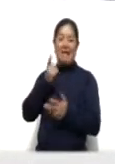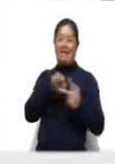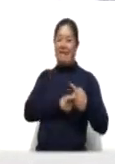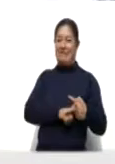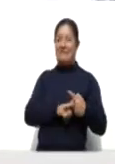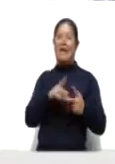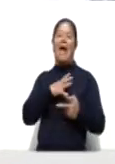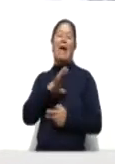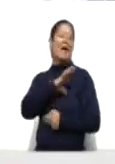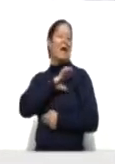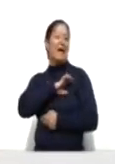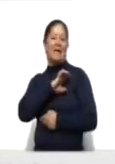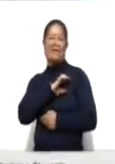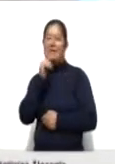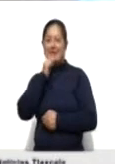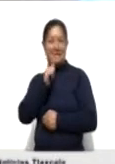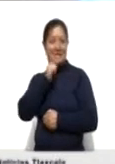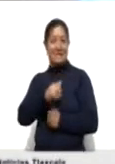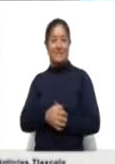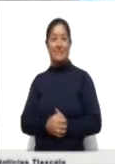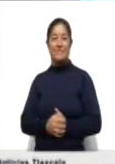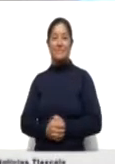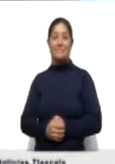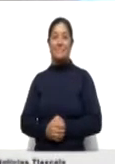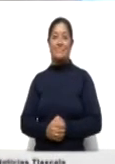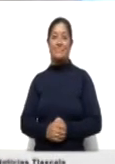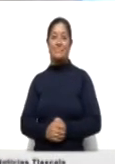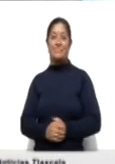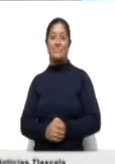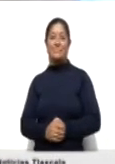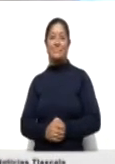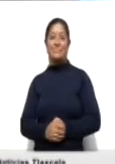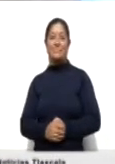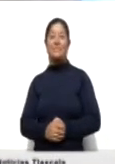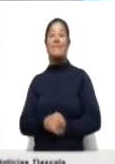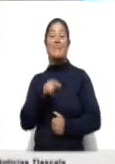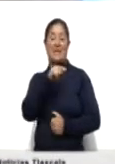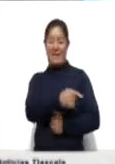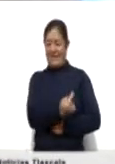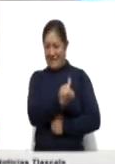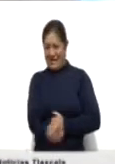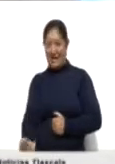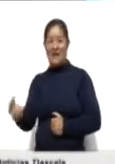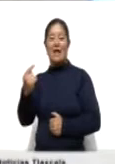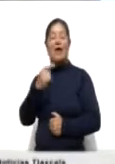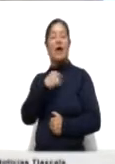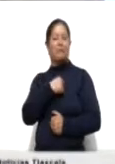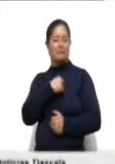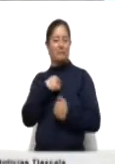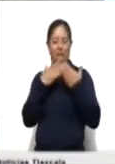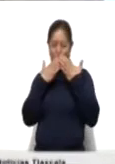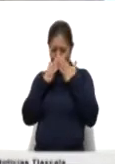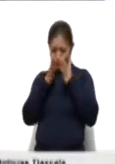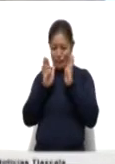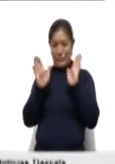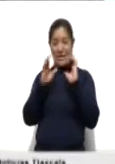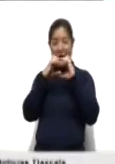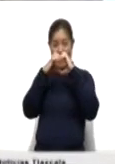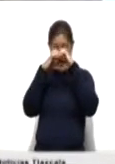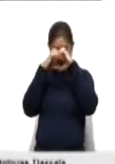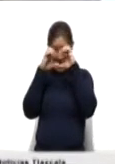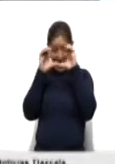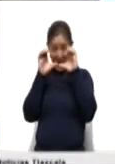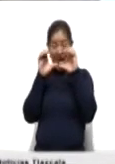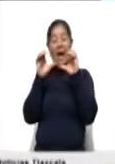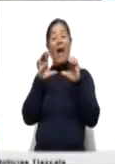entrega su cariño sin condición. Ellos se abren su corazón, te platican cosas que ellos sienten, que ellos